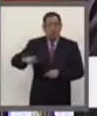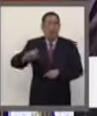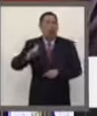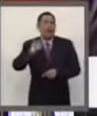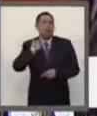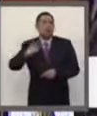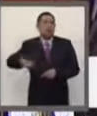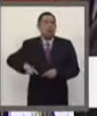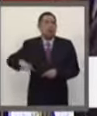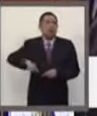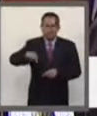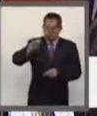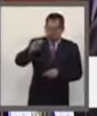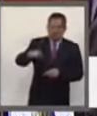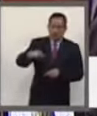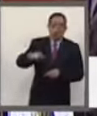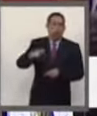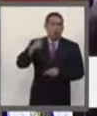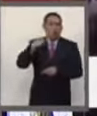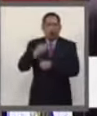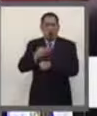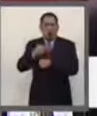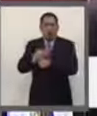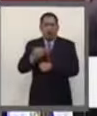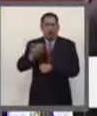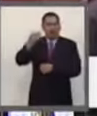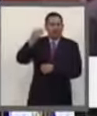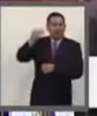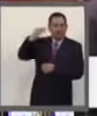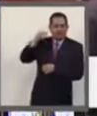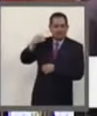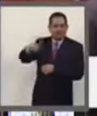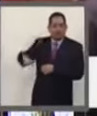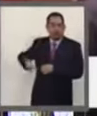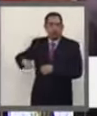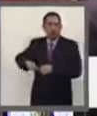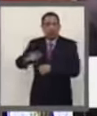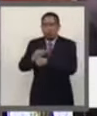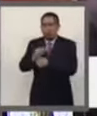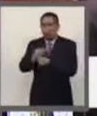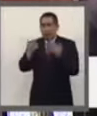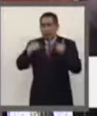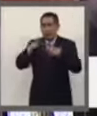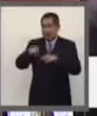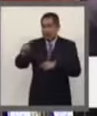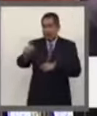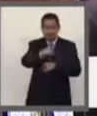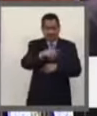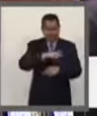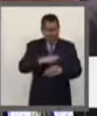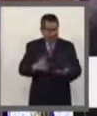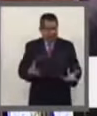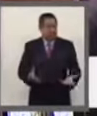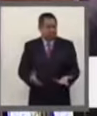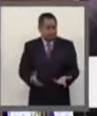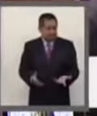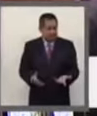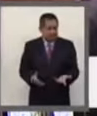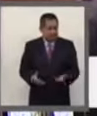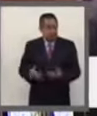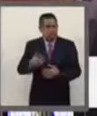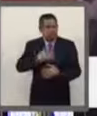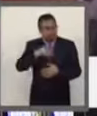gobiernos. Gobiernos que hoy están, o pasados gobiernos de fuerzas políticas que hoy están representadas aquí. Entonces yo me pregunto